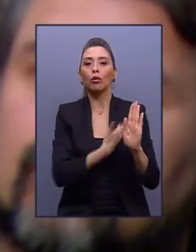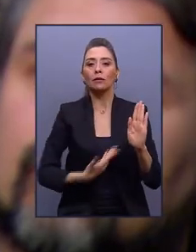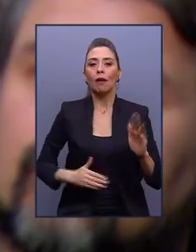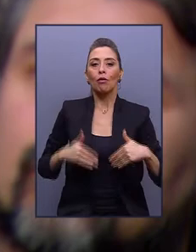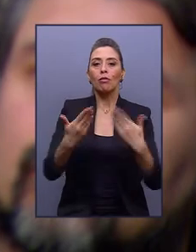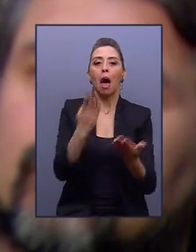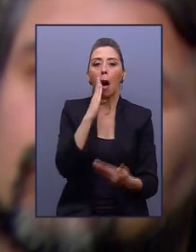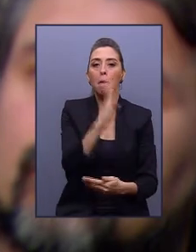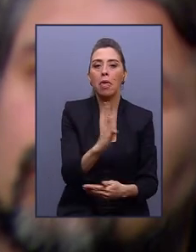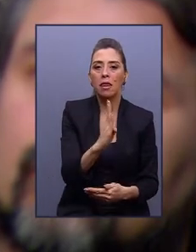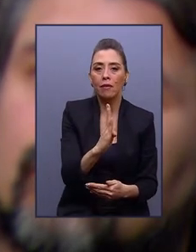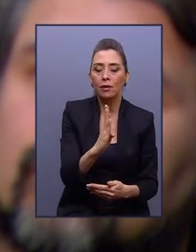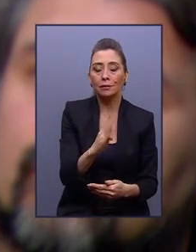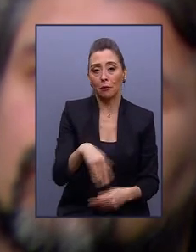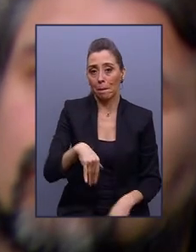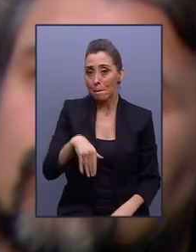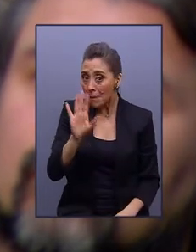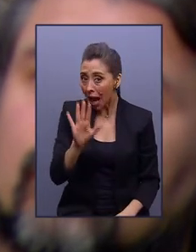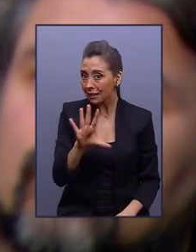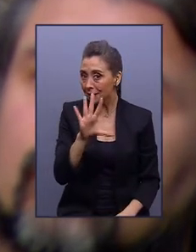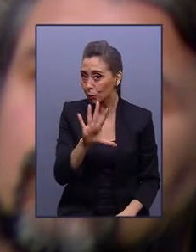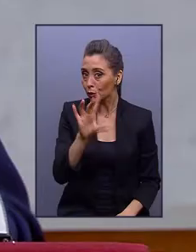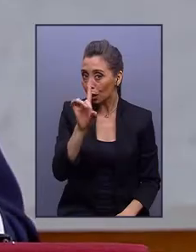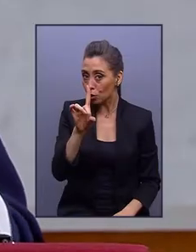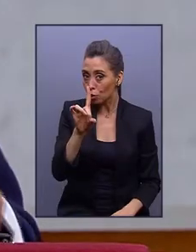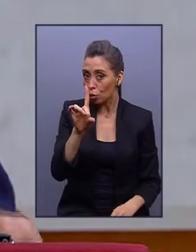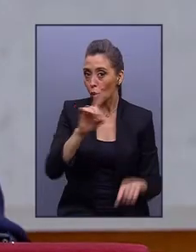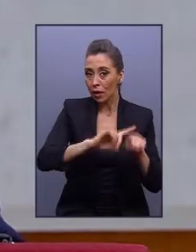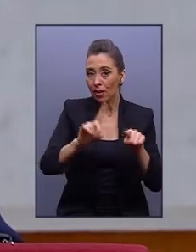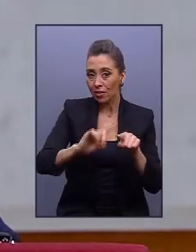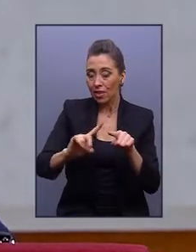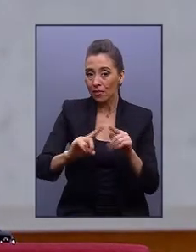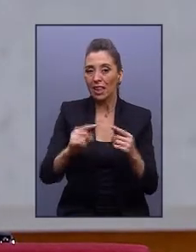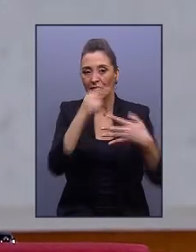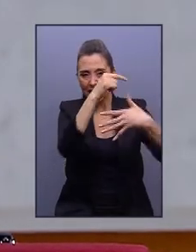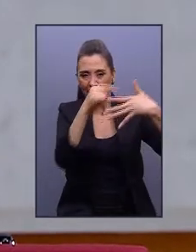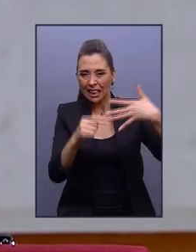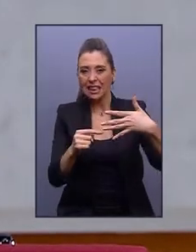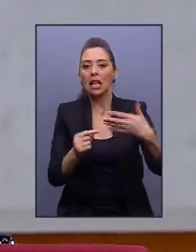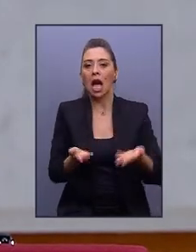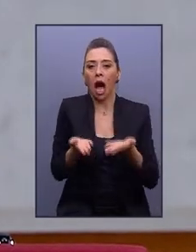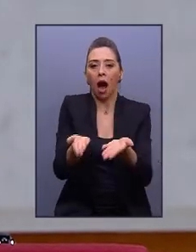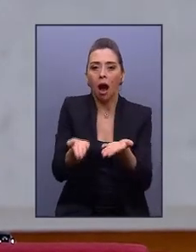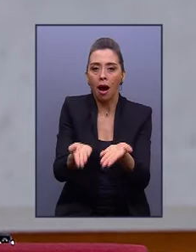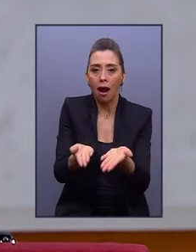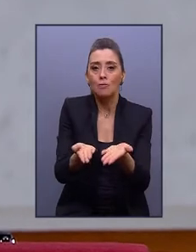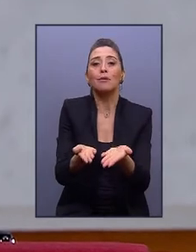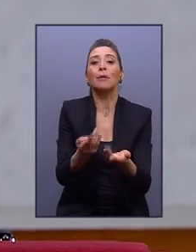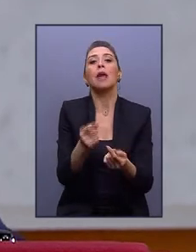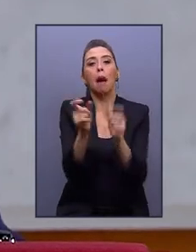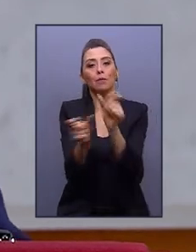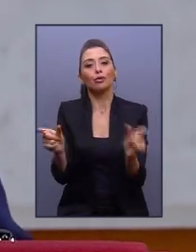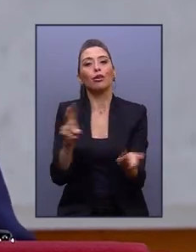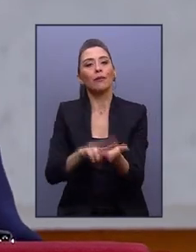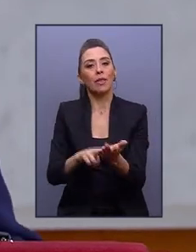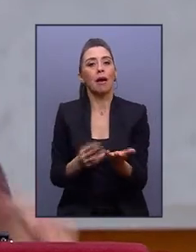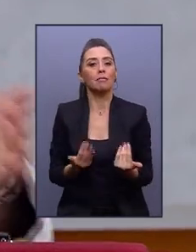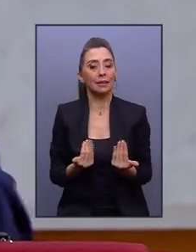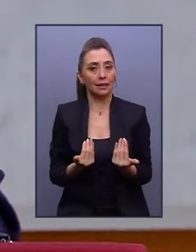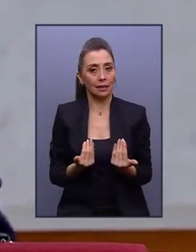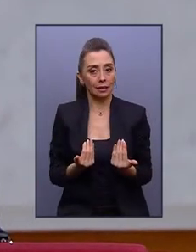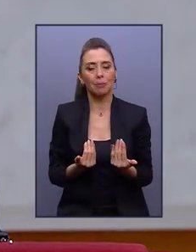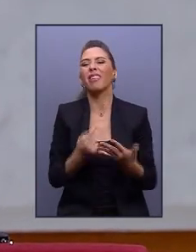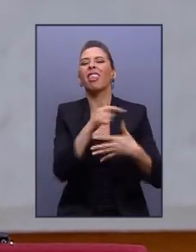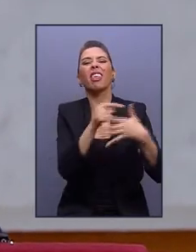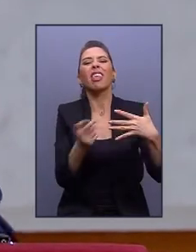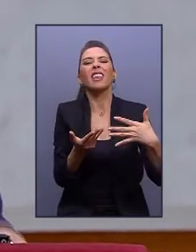beneficios y llegamos con más de 51 distintas prestaciones sociales a quienes realmente lo necesitan. Hablamos,